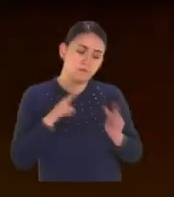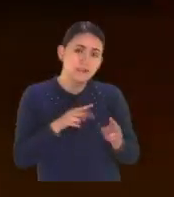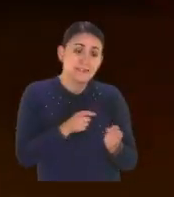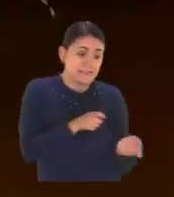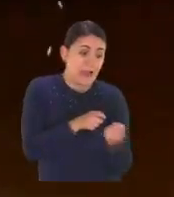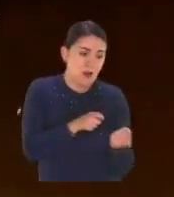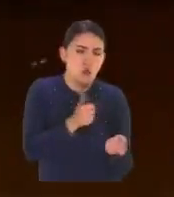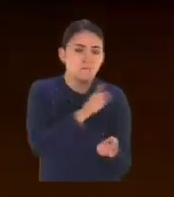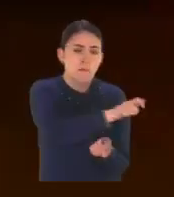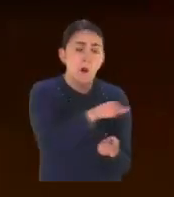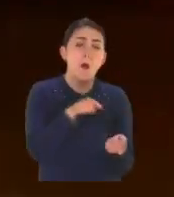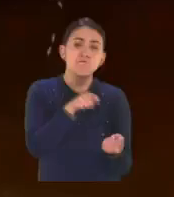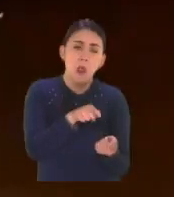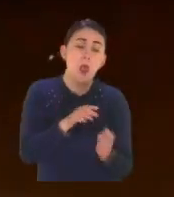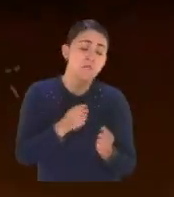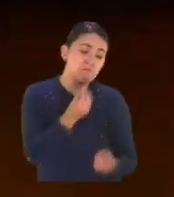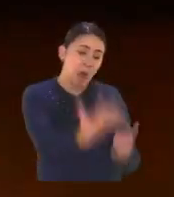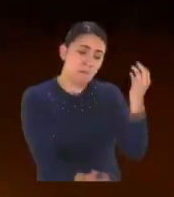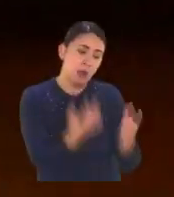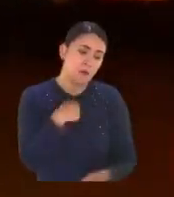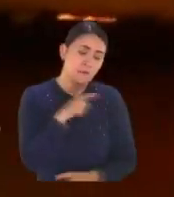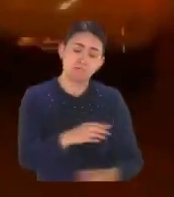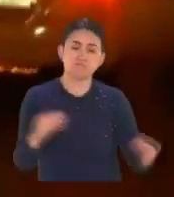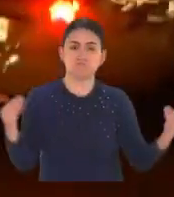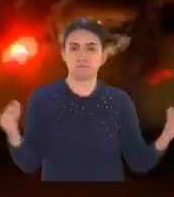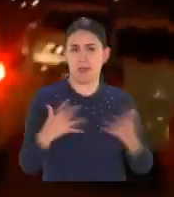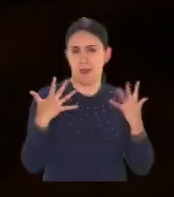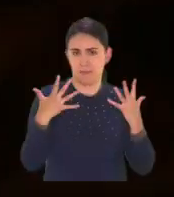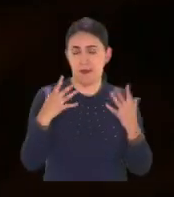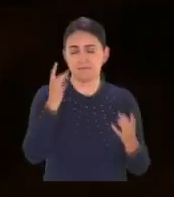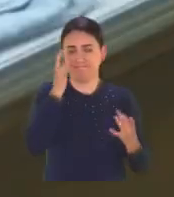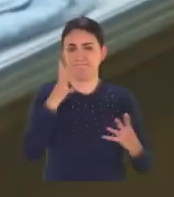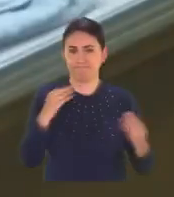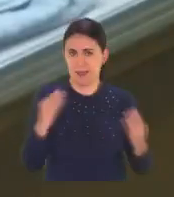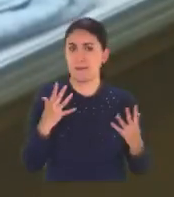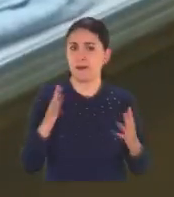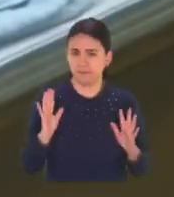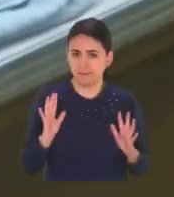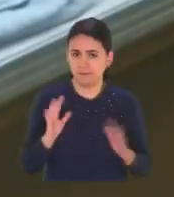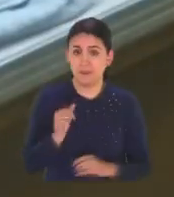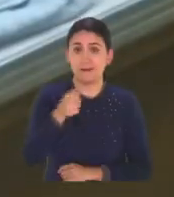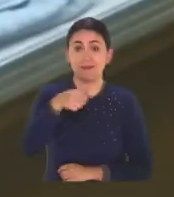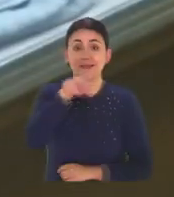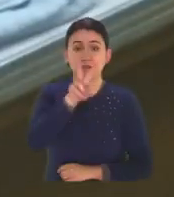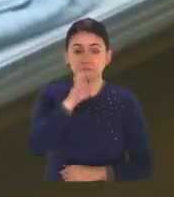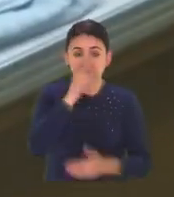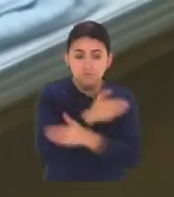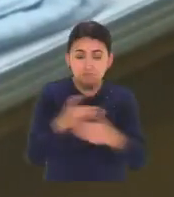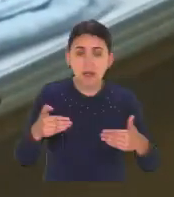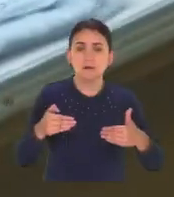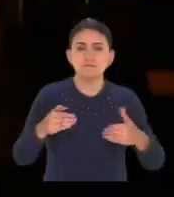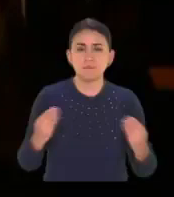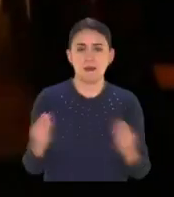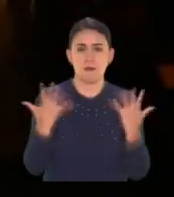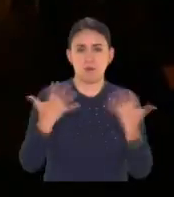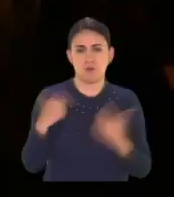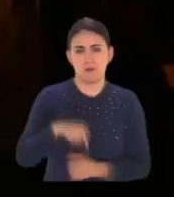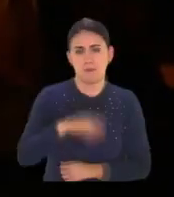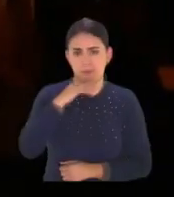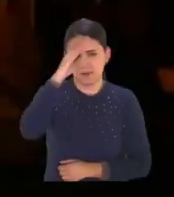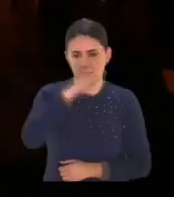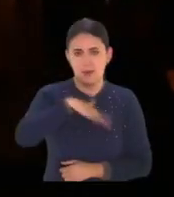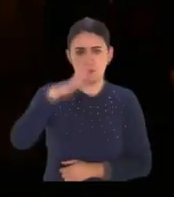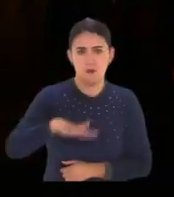de otras personas que lo hacían y resultó con lesiones de consideración. Van 17 menores lesionados con pólvora en Antioquia en